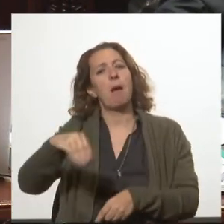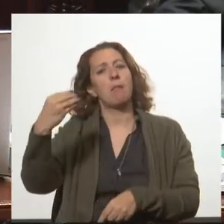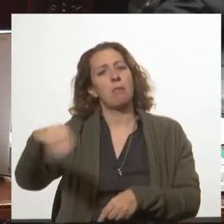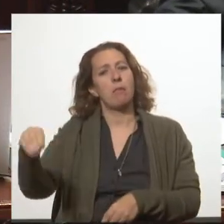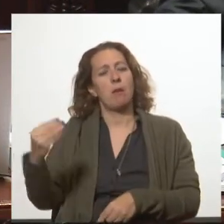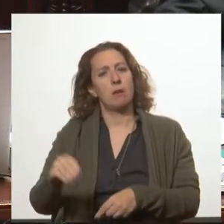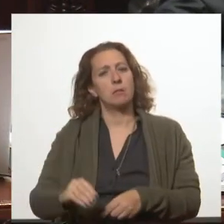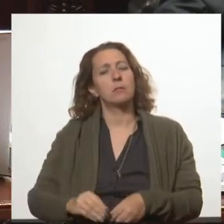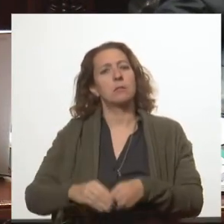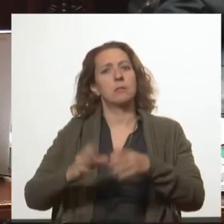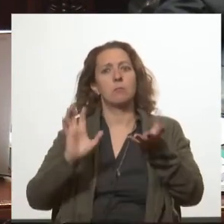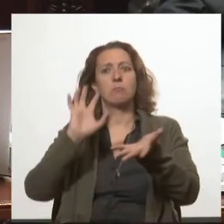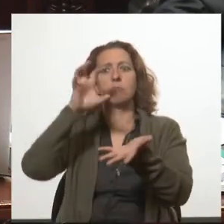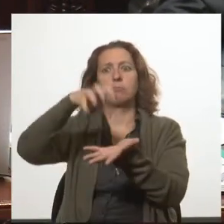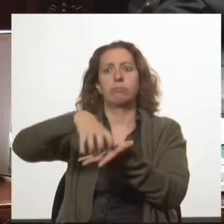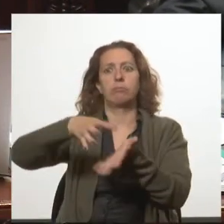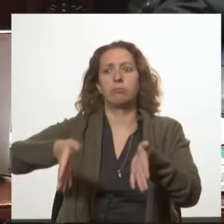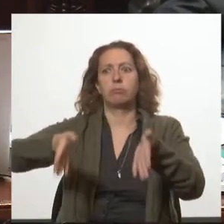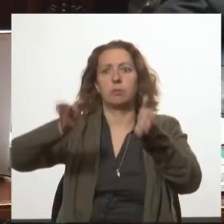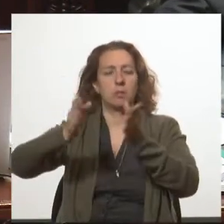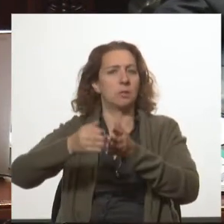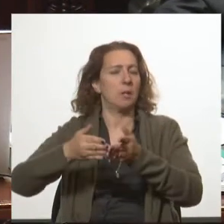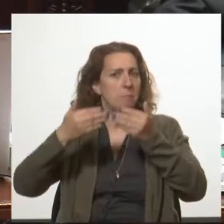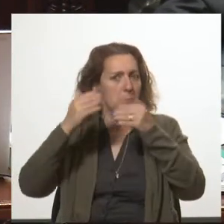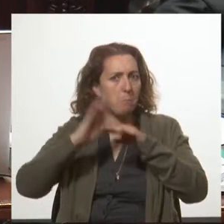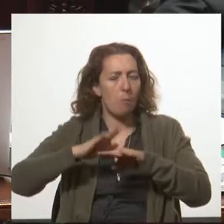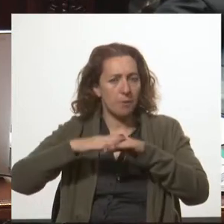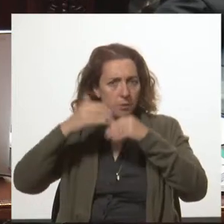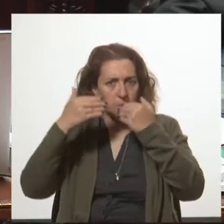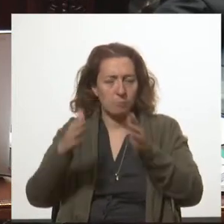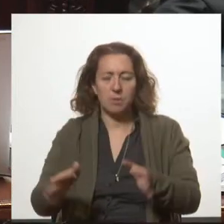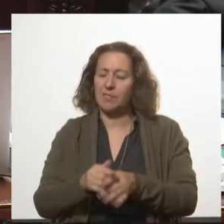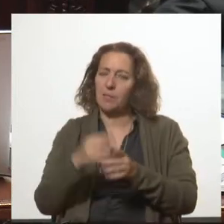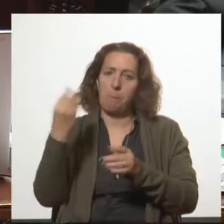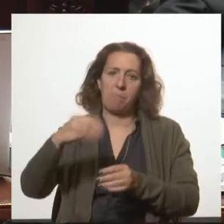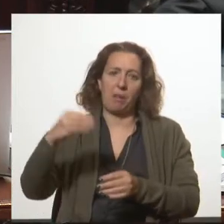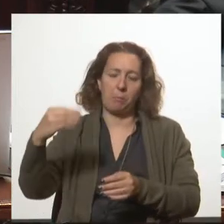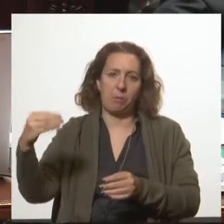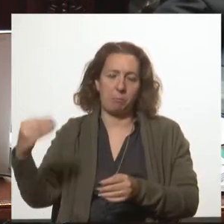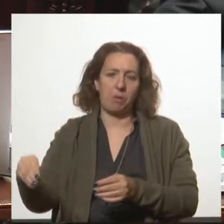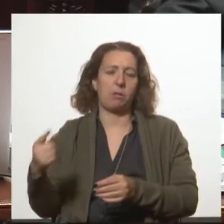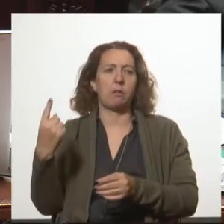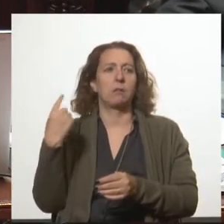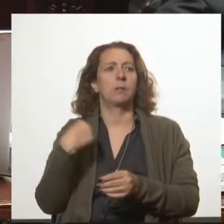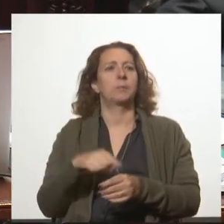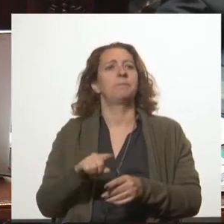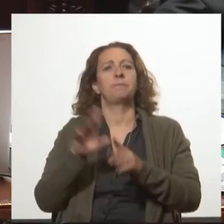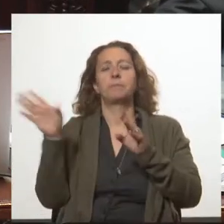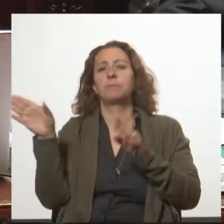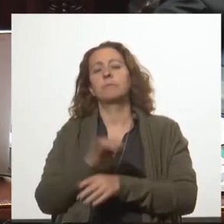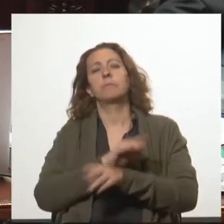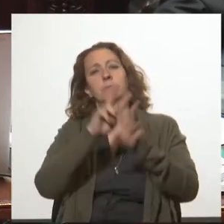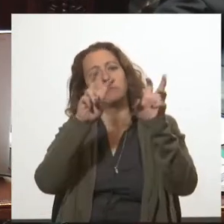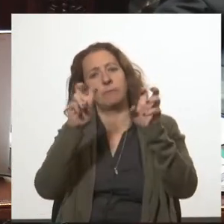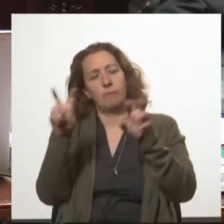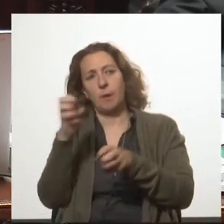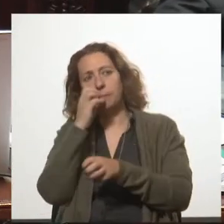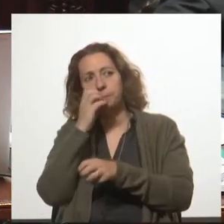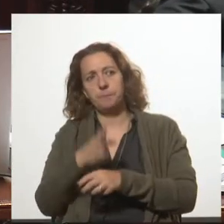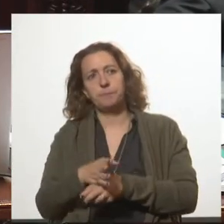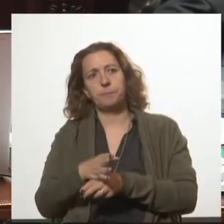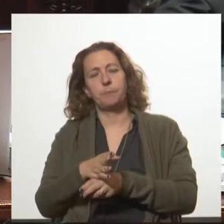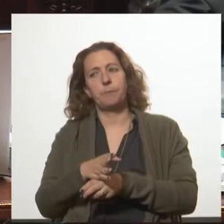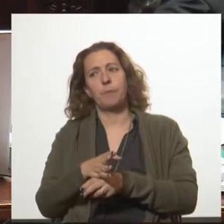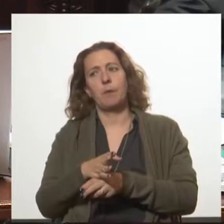su inauguración y que ponen en duda la efectividad de lograr del administrador todos aspectos que se vieron favorecidos por un